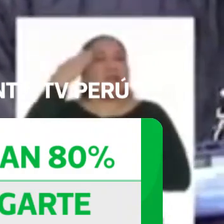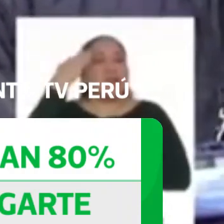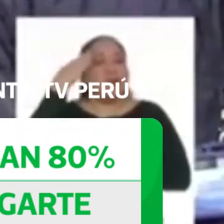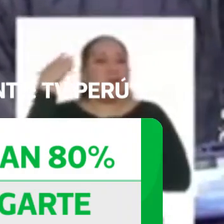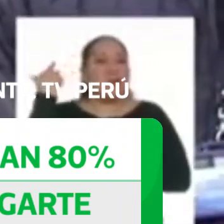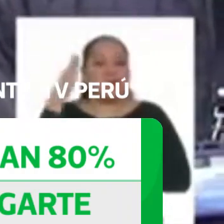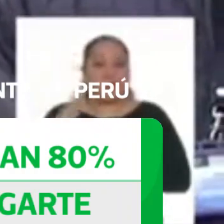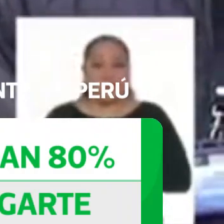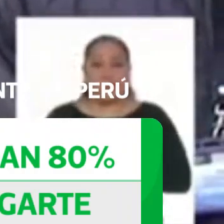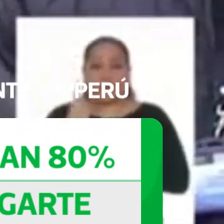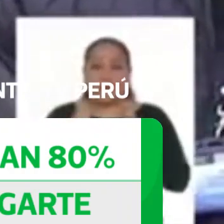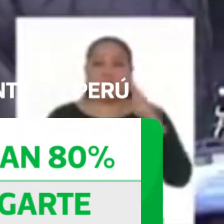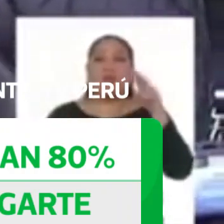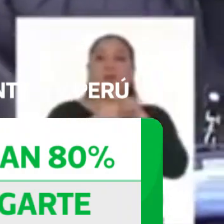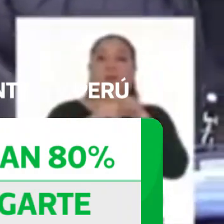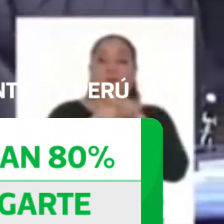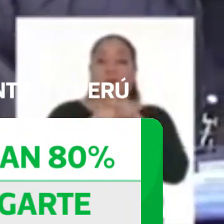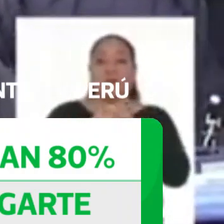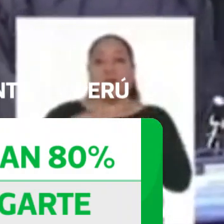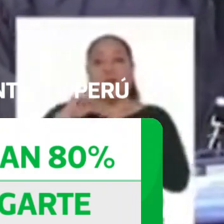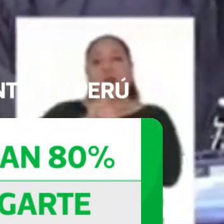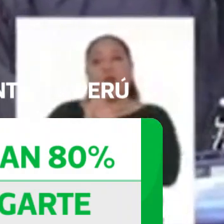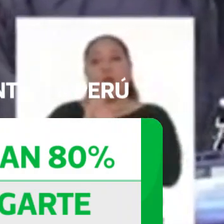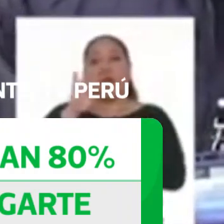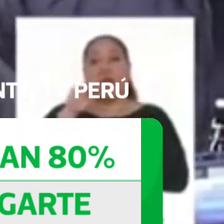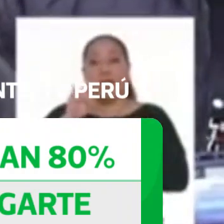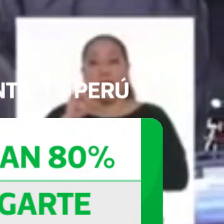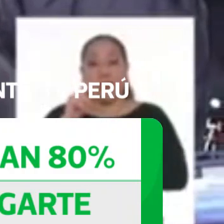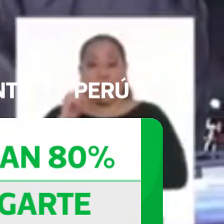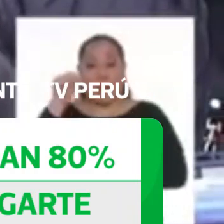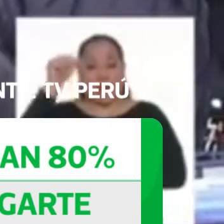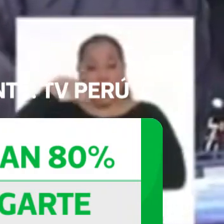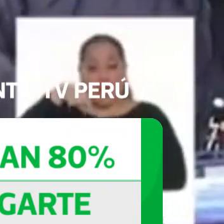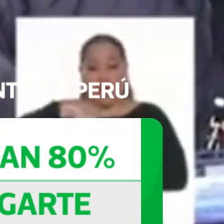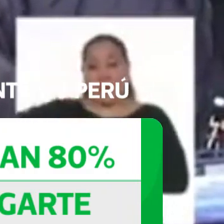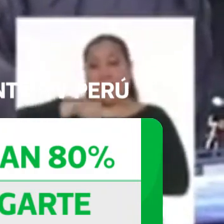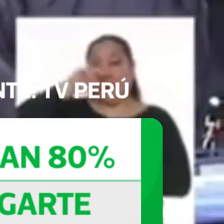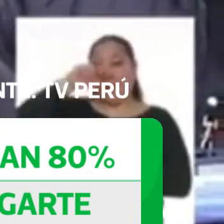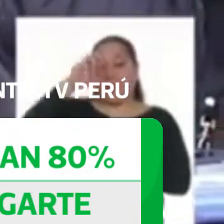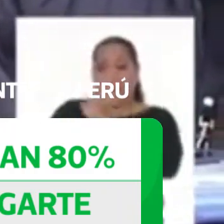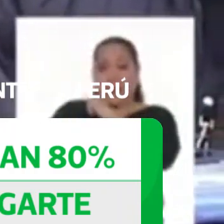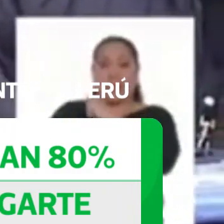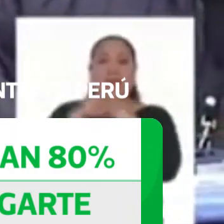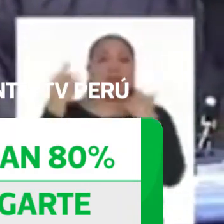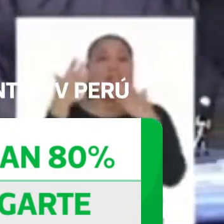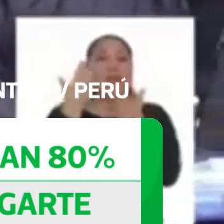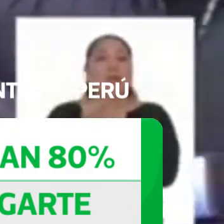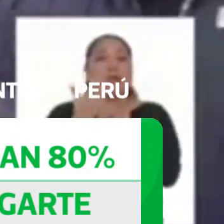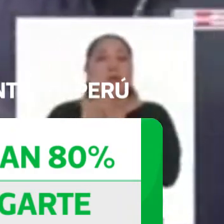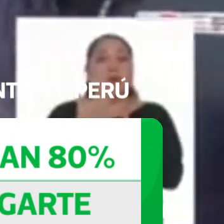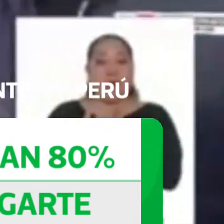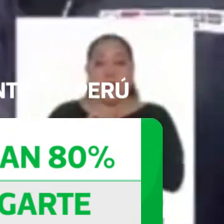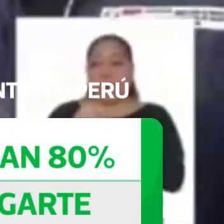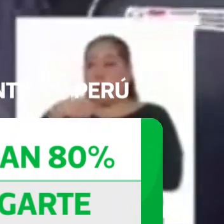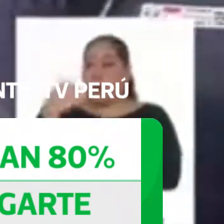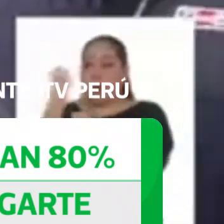tenemos la variante Delta en el país. Ya se ha demostrado en otros países que la variante